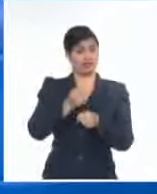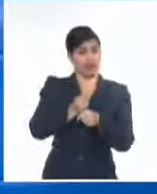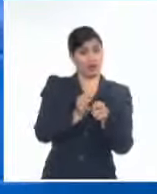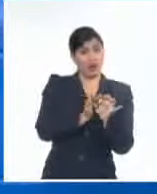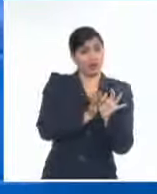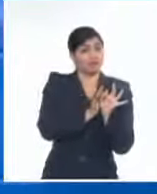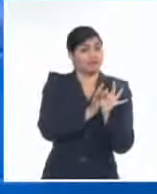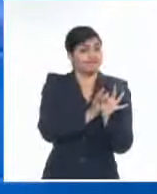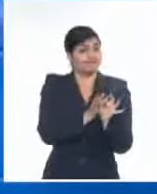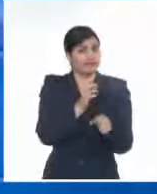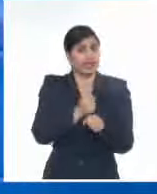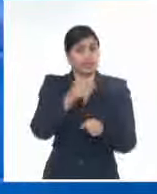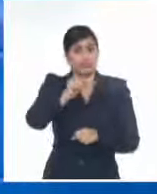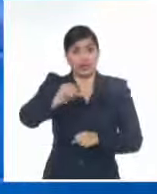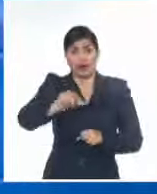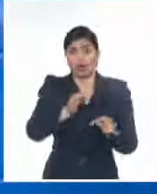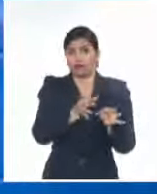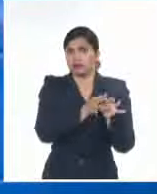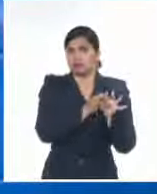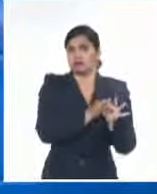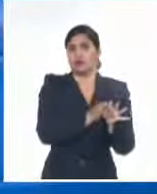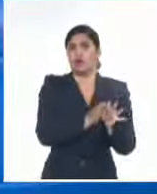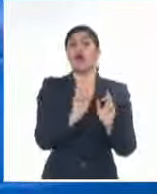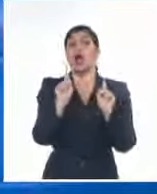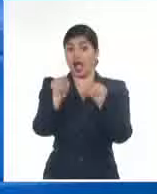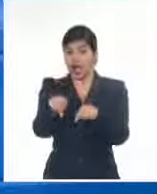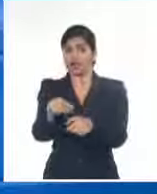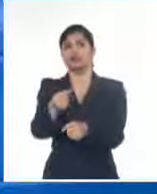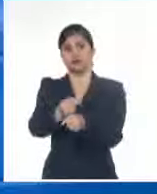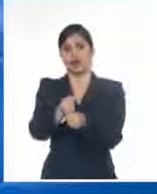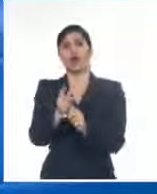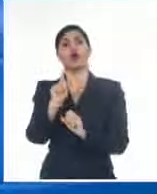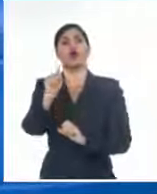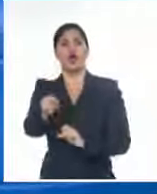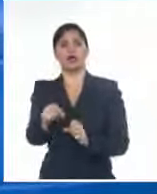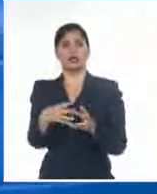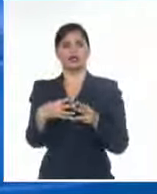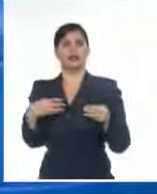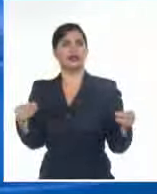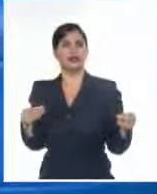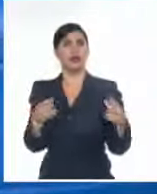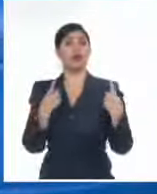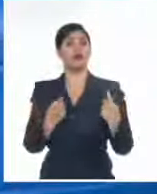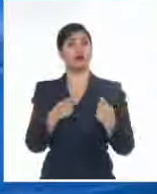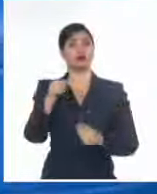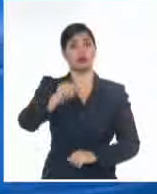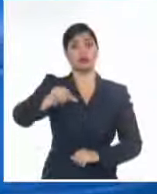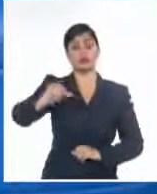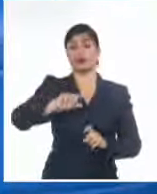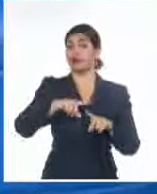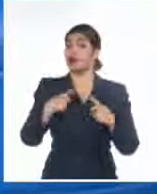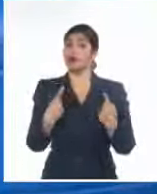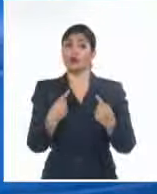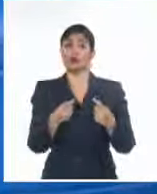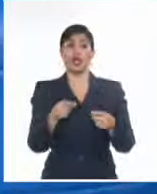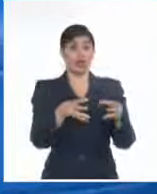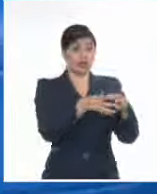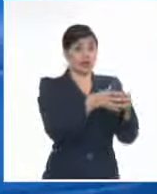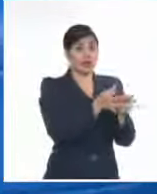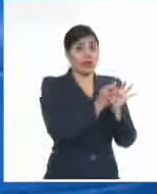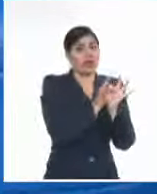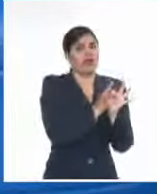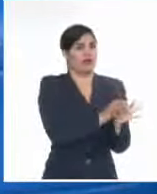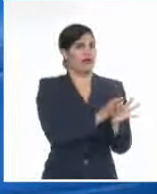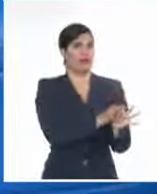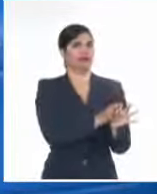ahí. Y tierra no nos falta para ponerla a producir. Tenemos miles de hectáreas de